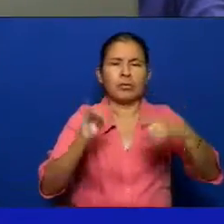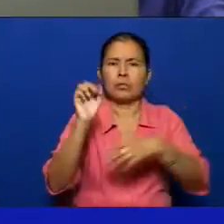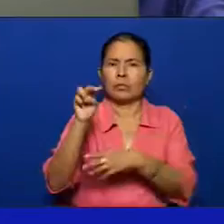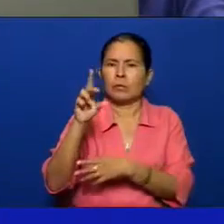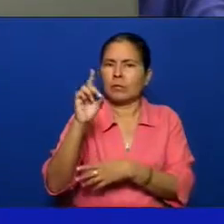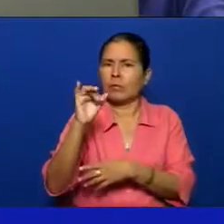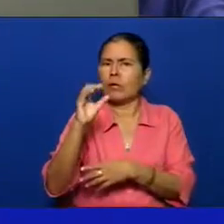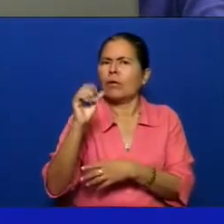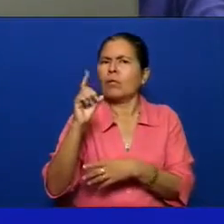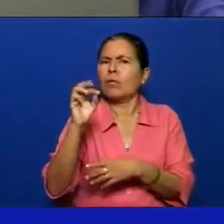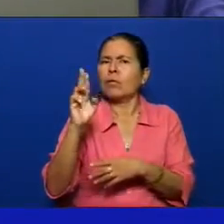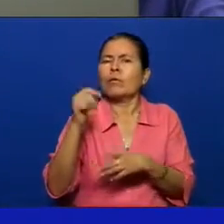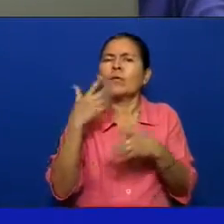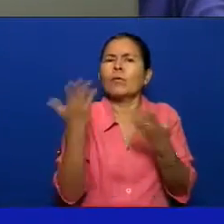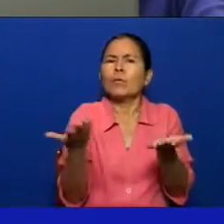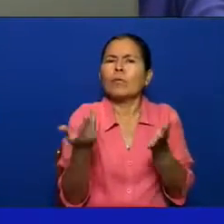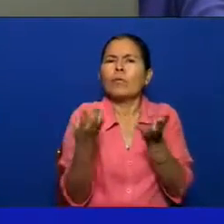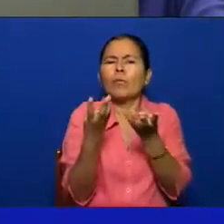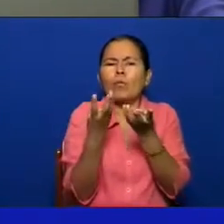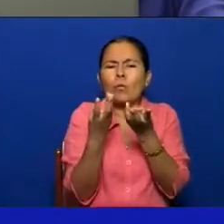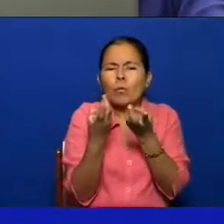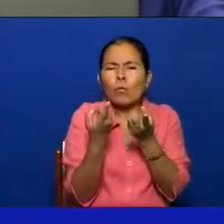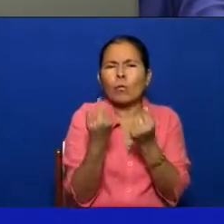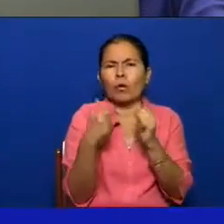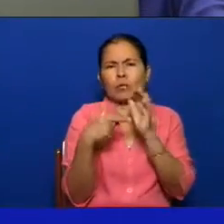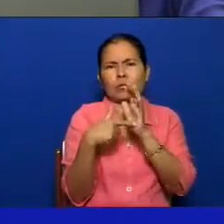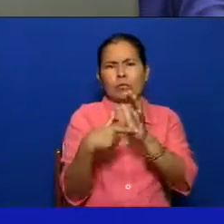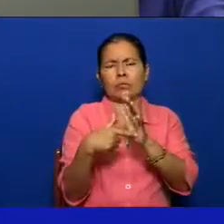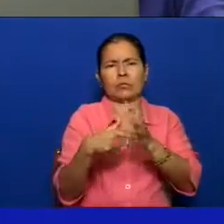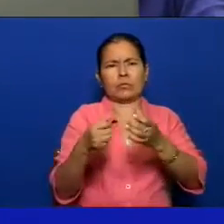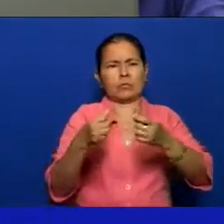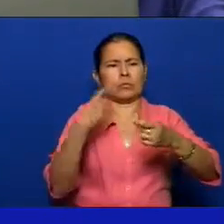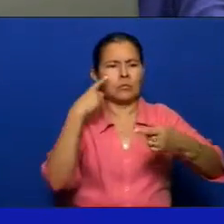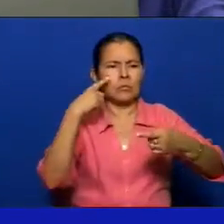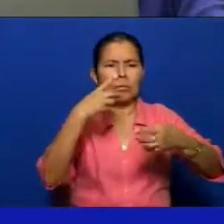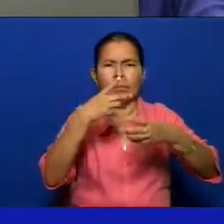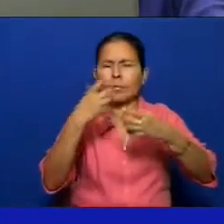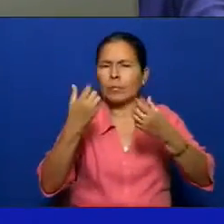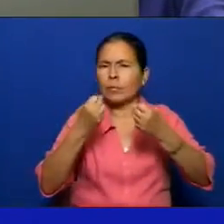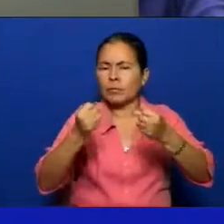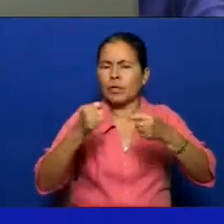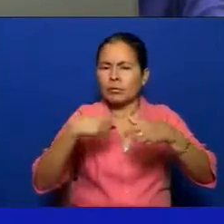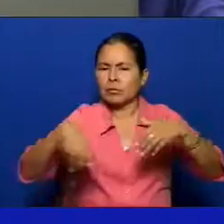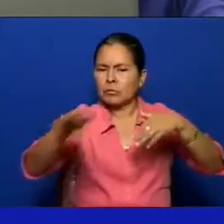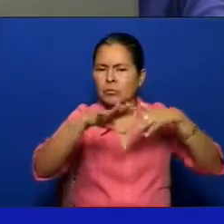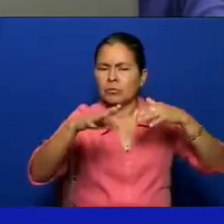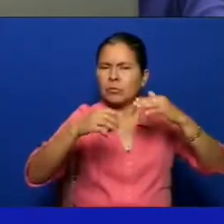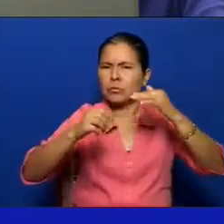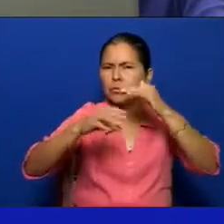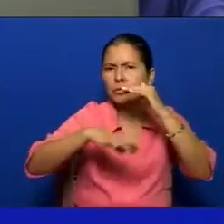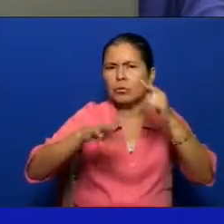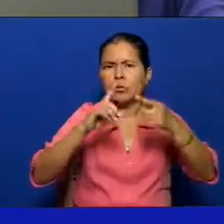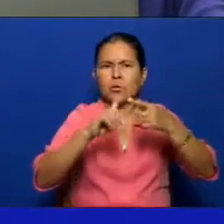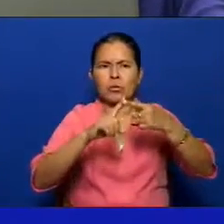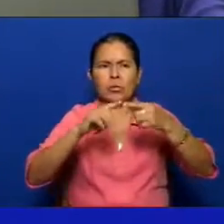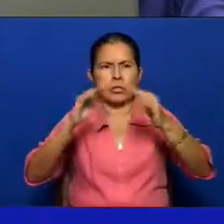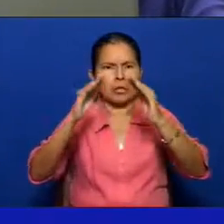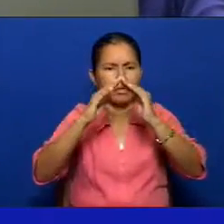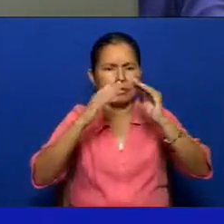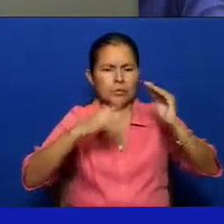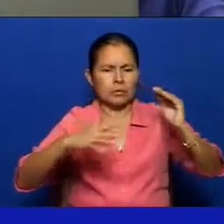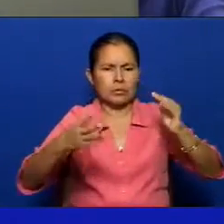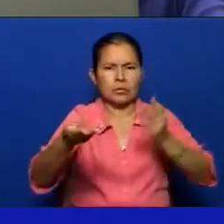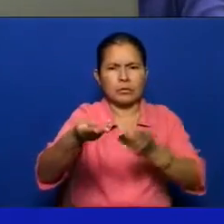decir, cómo logramos cuantificar y medir el impacto social, medir la tasa de retorno